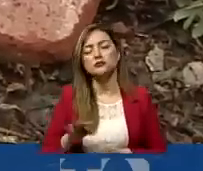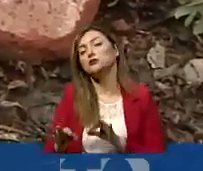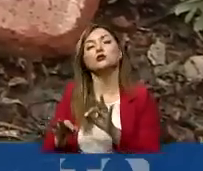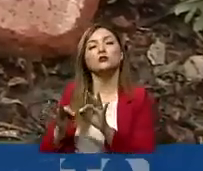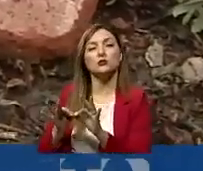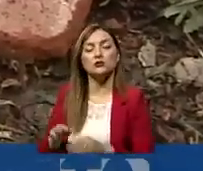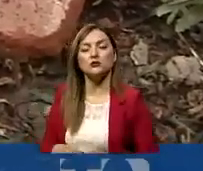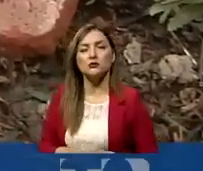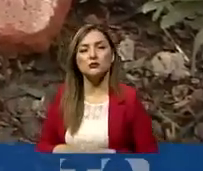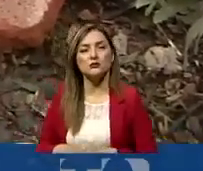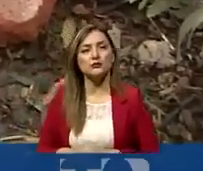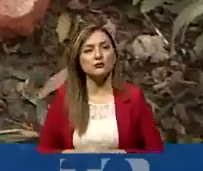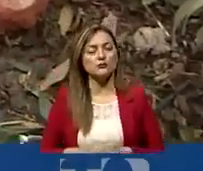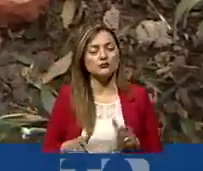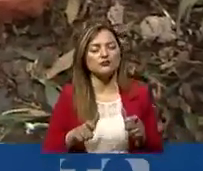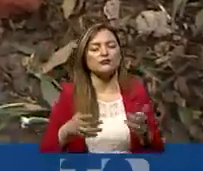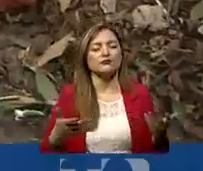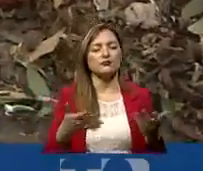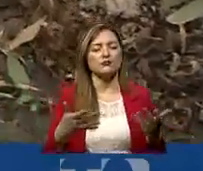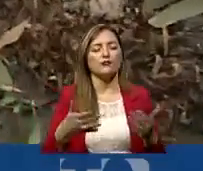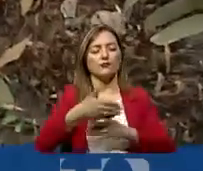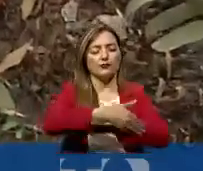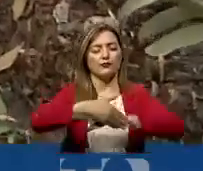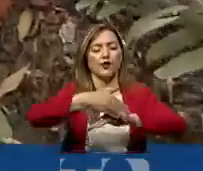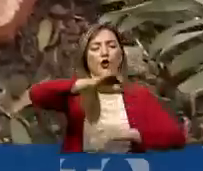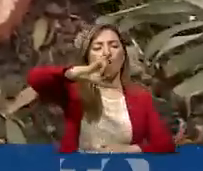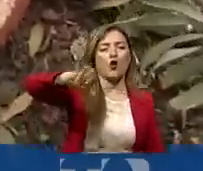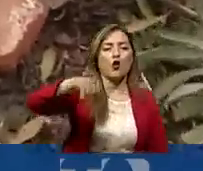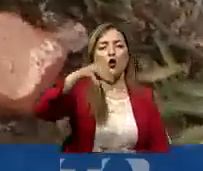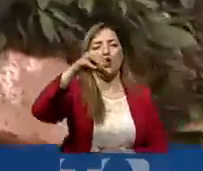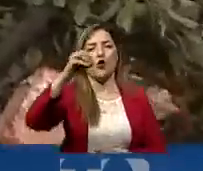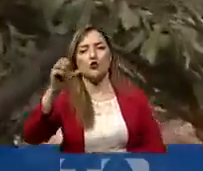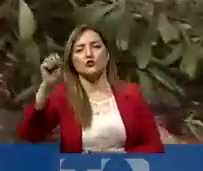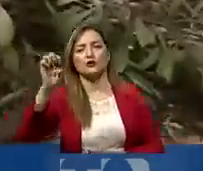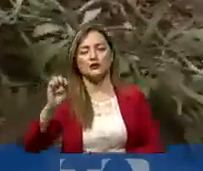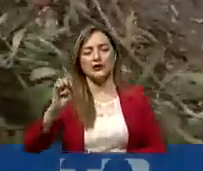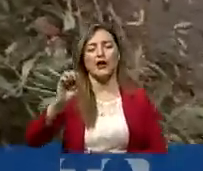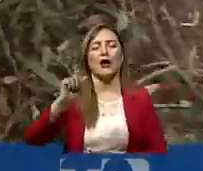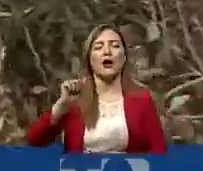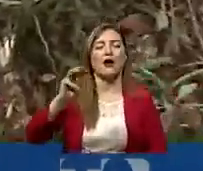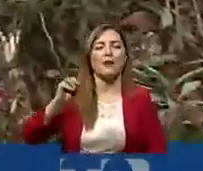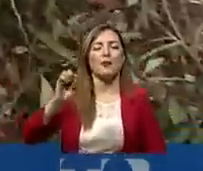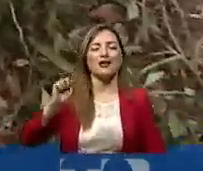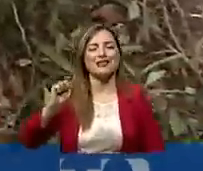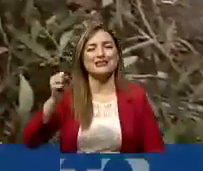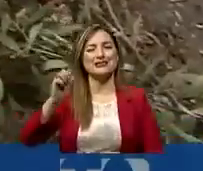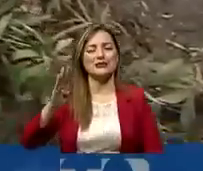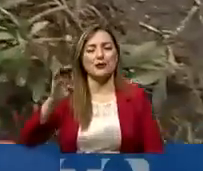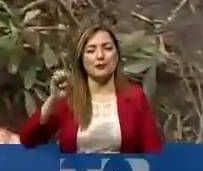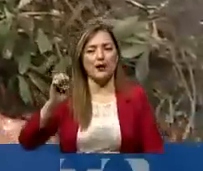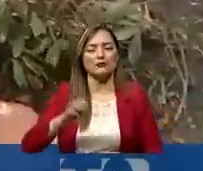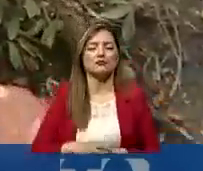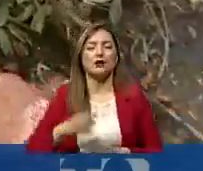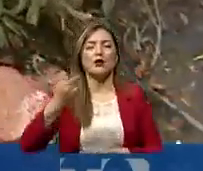ubicar a la ciudadanía y a las autoridades, también estamos en la calle José Amezaba y Gualel, precisamente en la